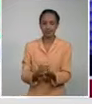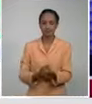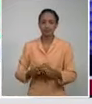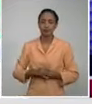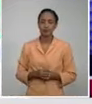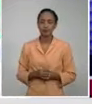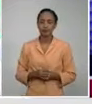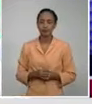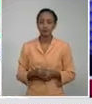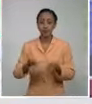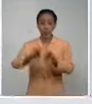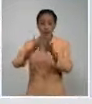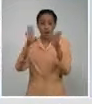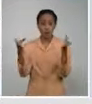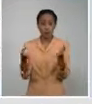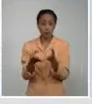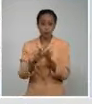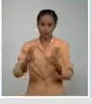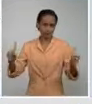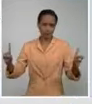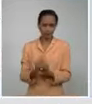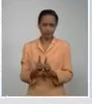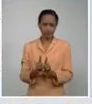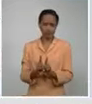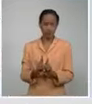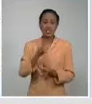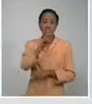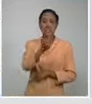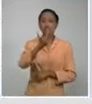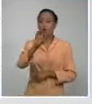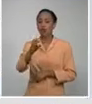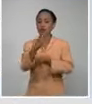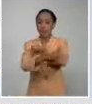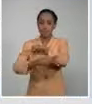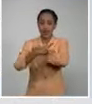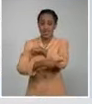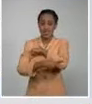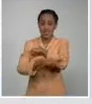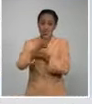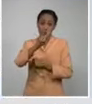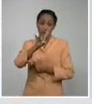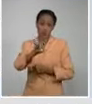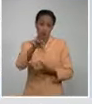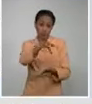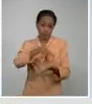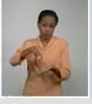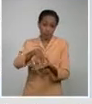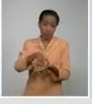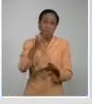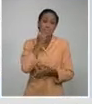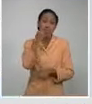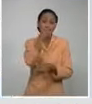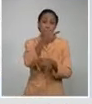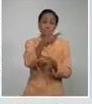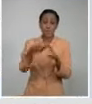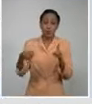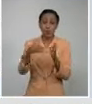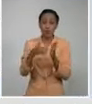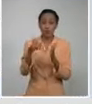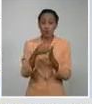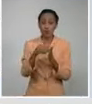para poder resumir ya, los 190 países y los 29 territorios, con más de 500.000 de casos confirmados